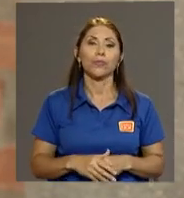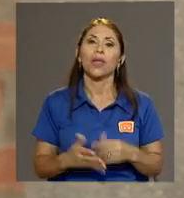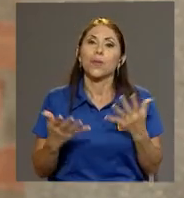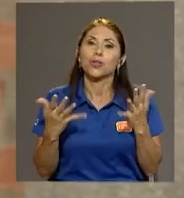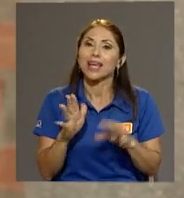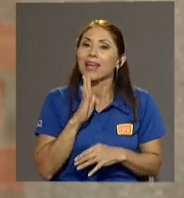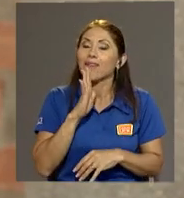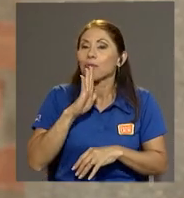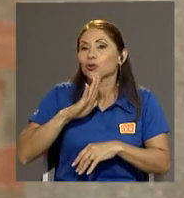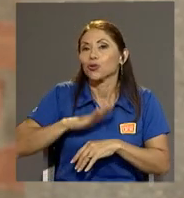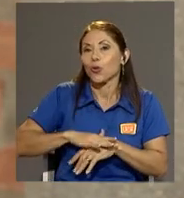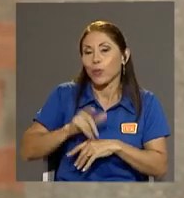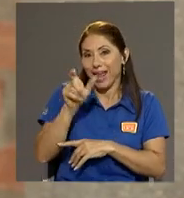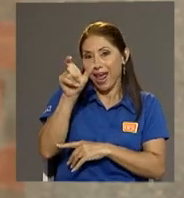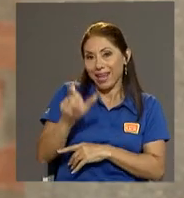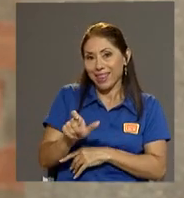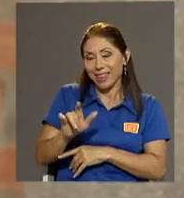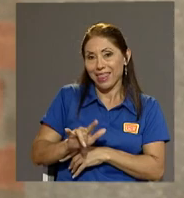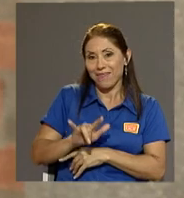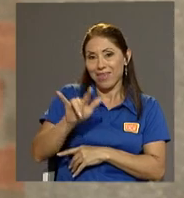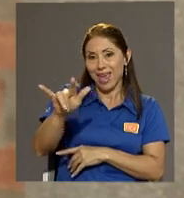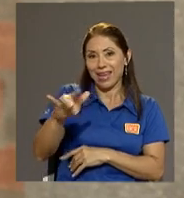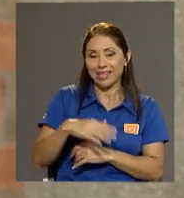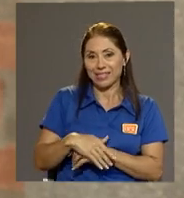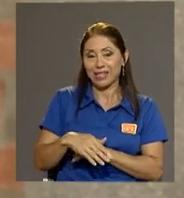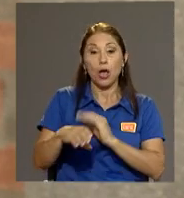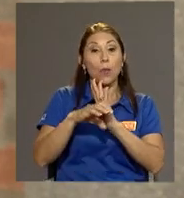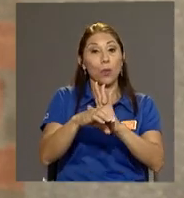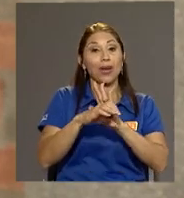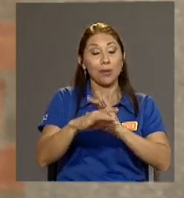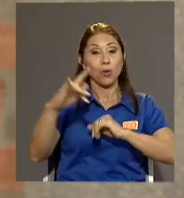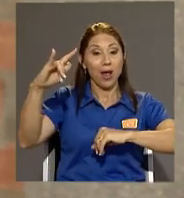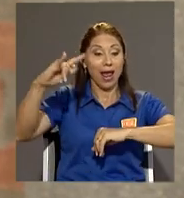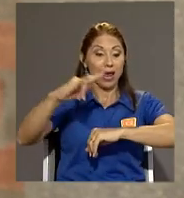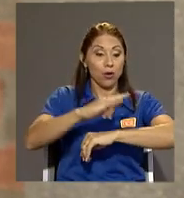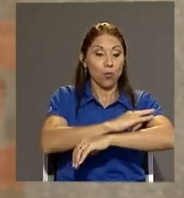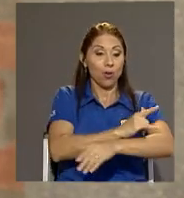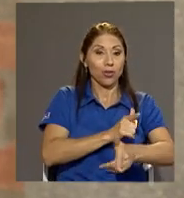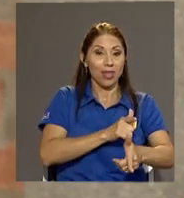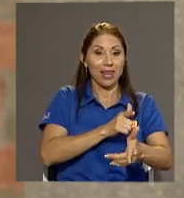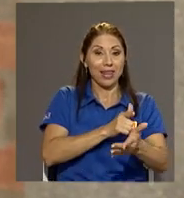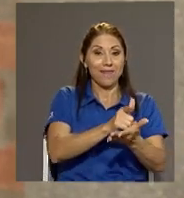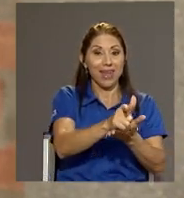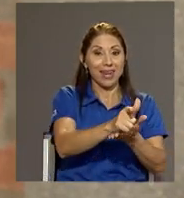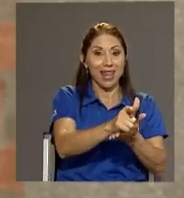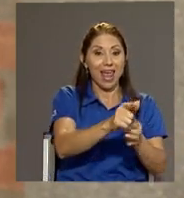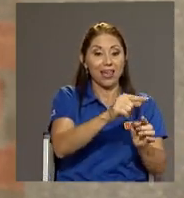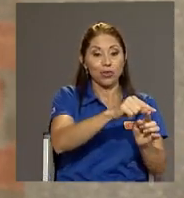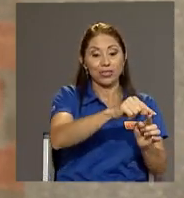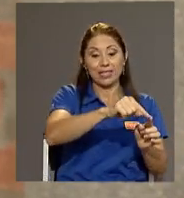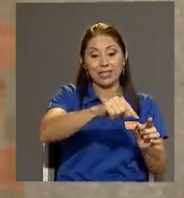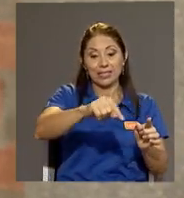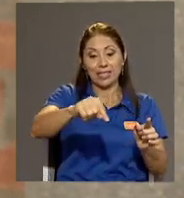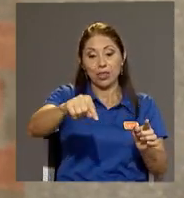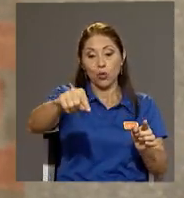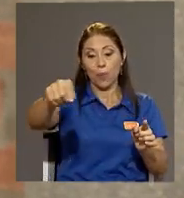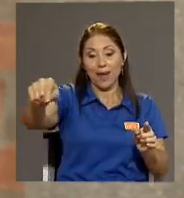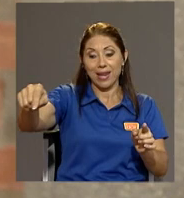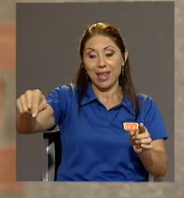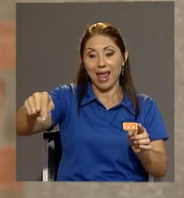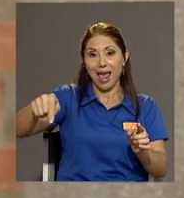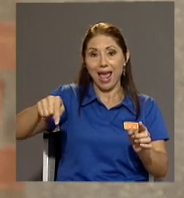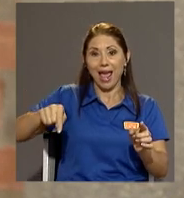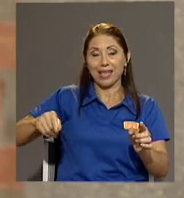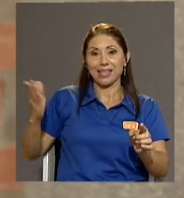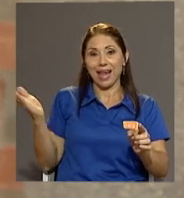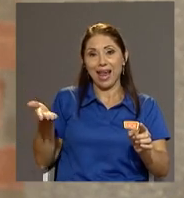viajes, viniendo del aeropuerto, digamos, de Liberia, se tomaría la carretera a Cañas y luego entiendo que habría